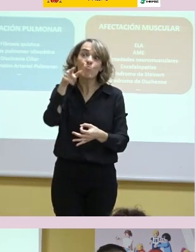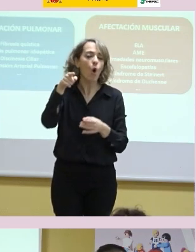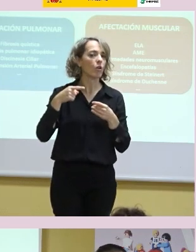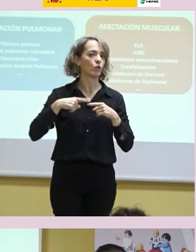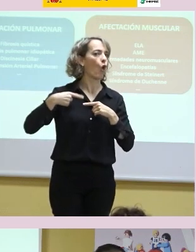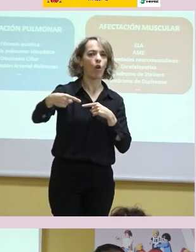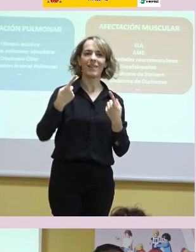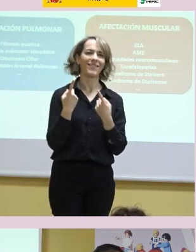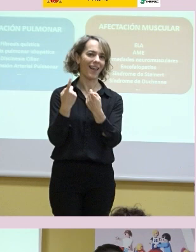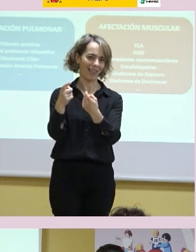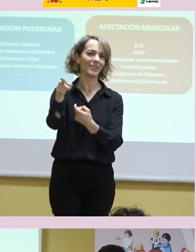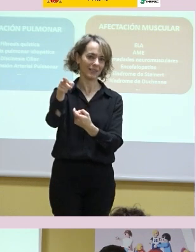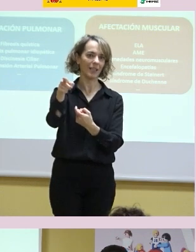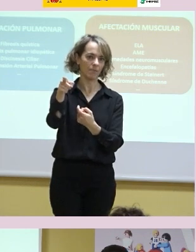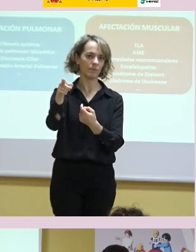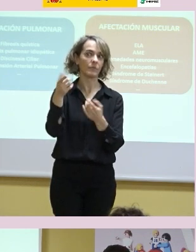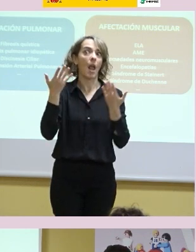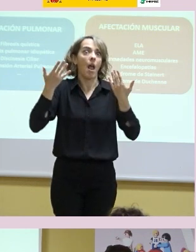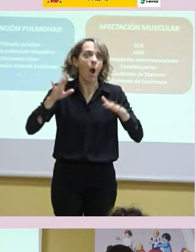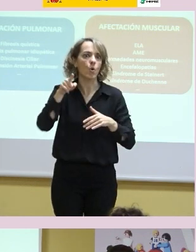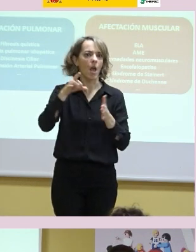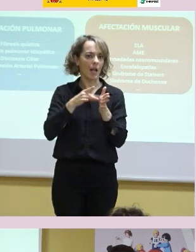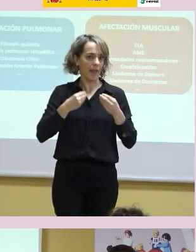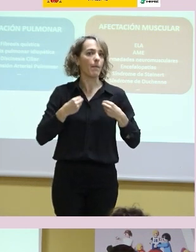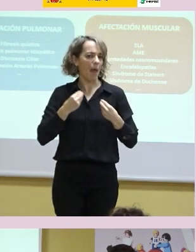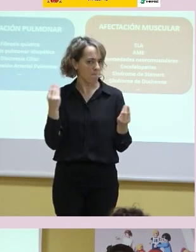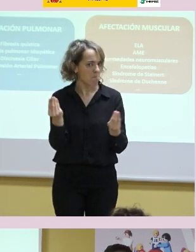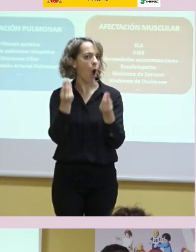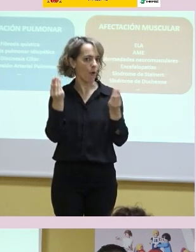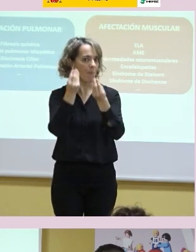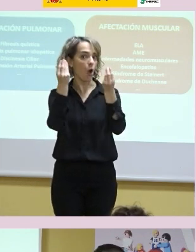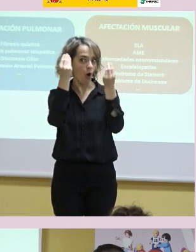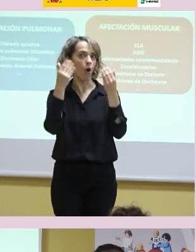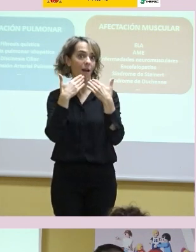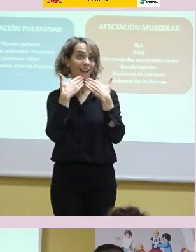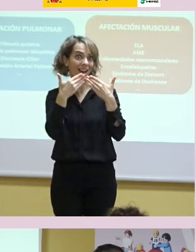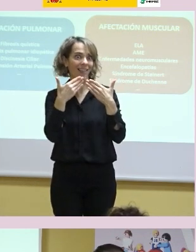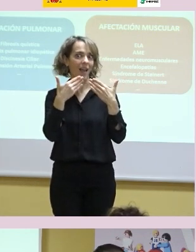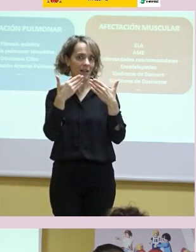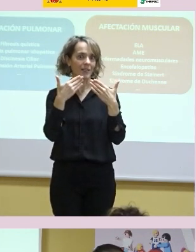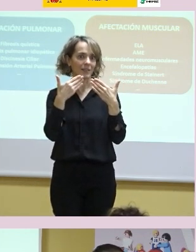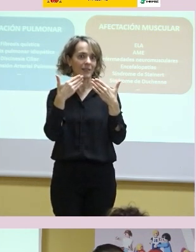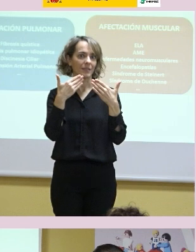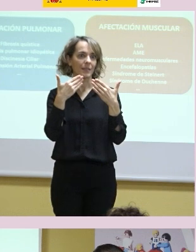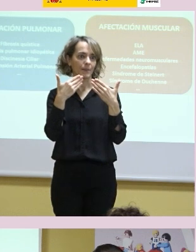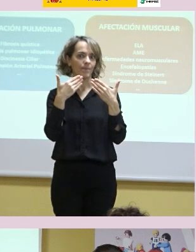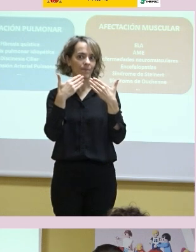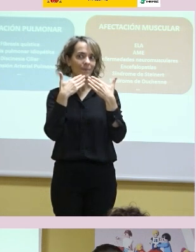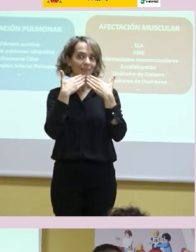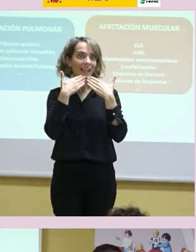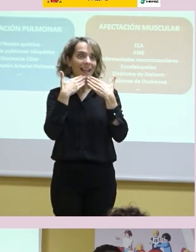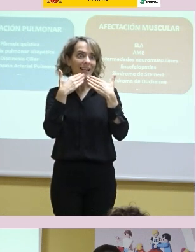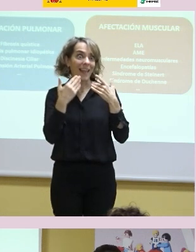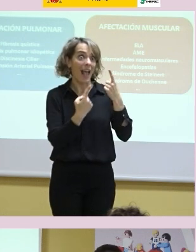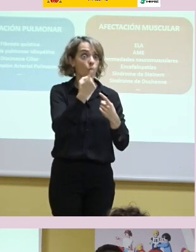diario, a pesar de que ha mejorado mucho su calidad de vida debido a la al impulso del desarrollo de